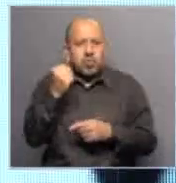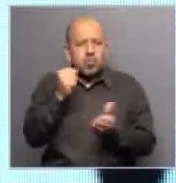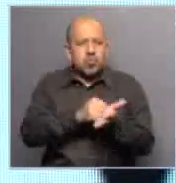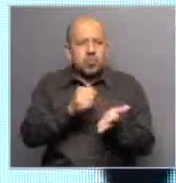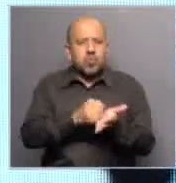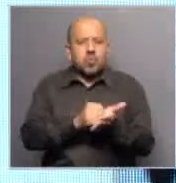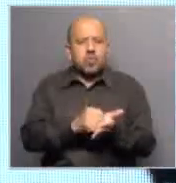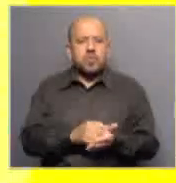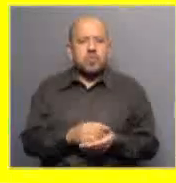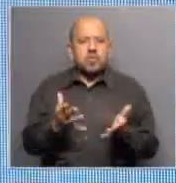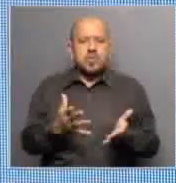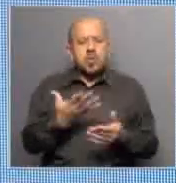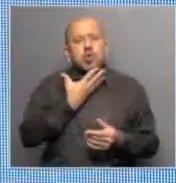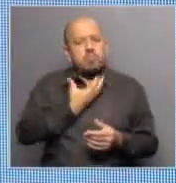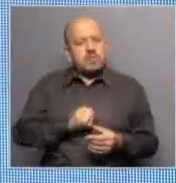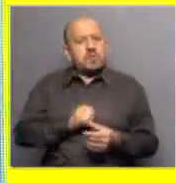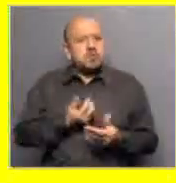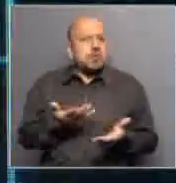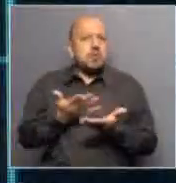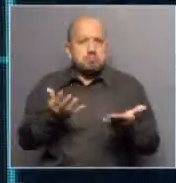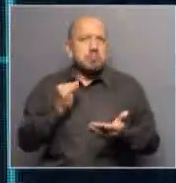a lo mejor muy convencidos.